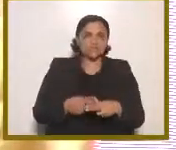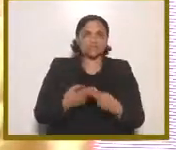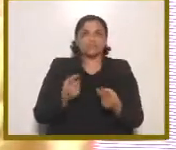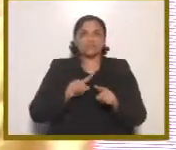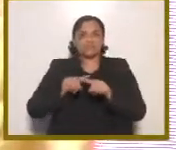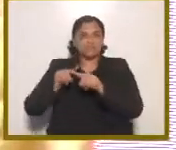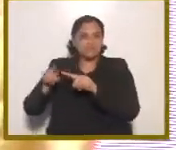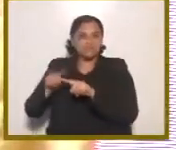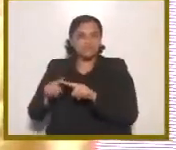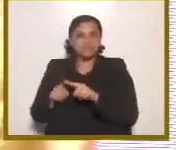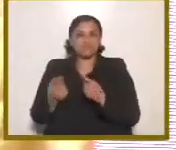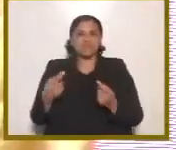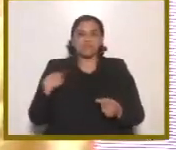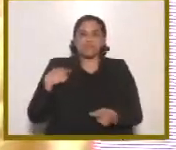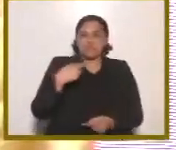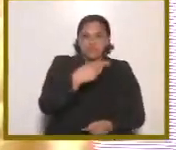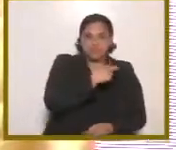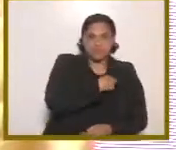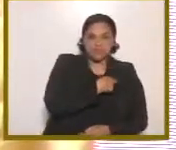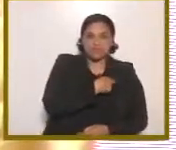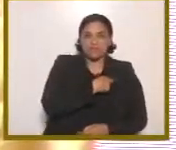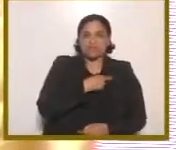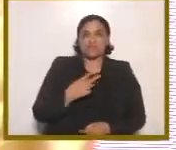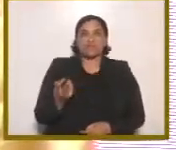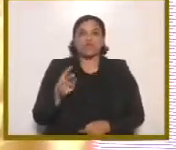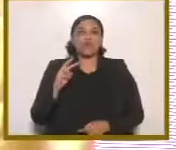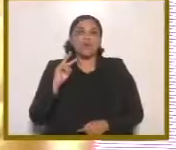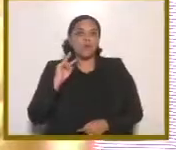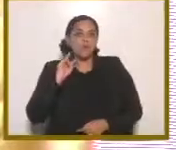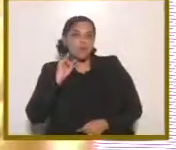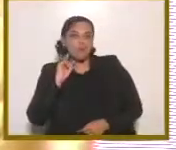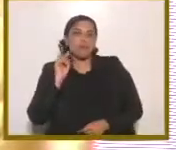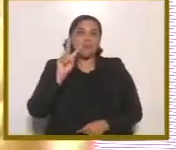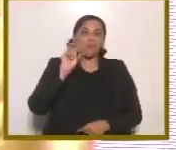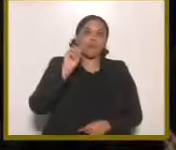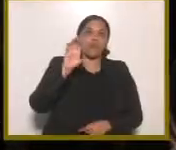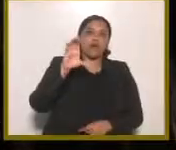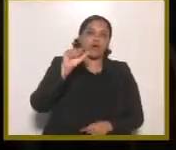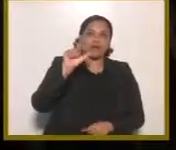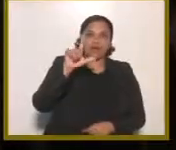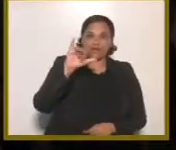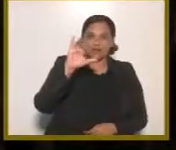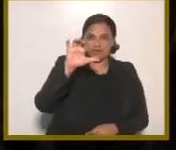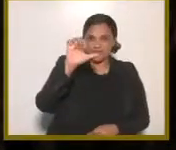plurinominales, regidurías y vocalías.